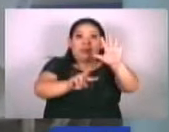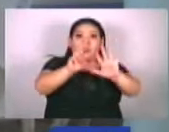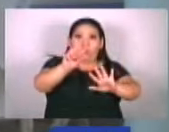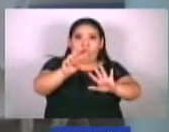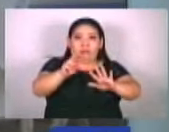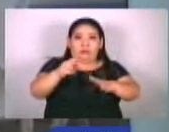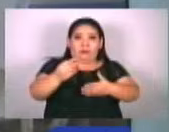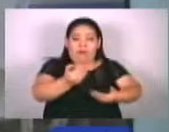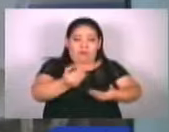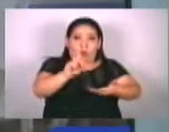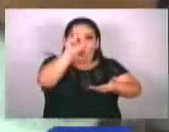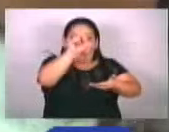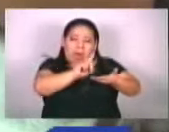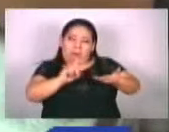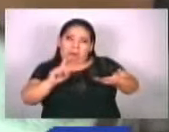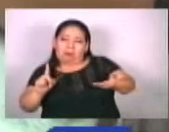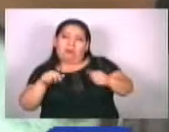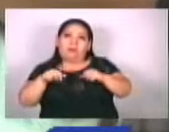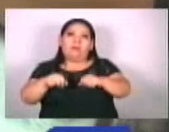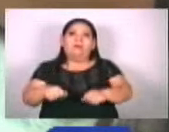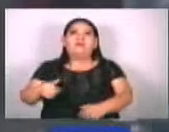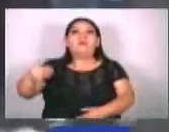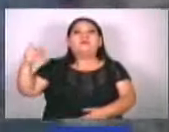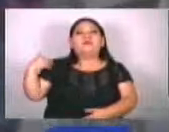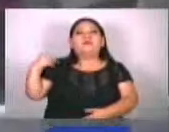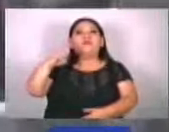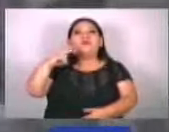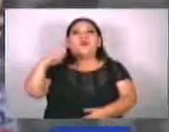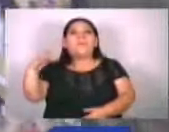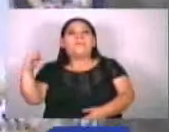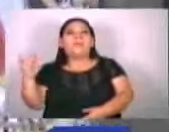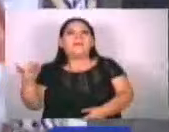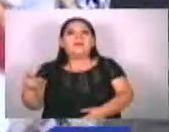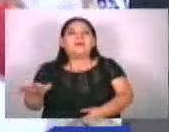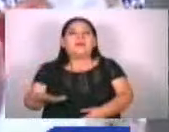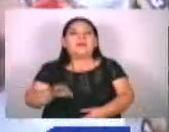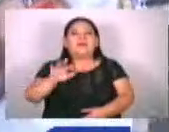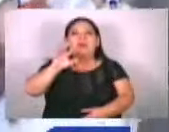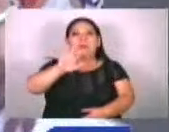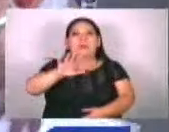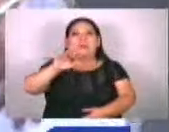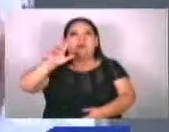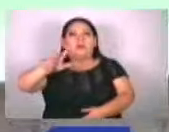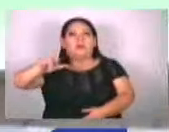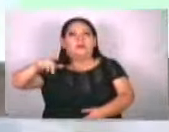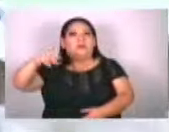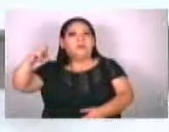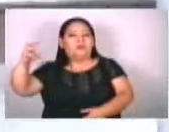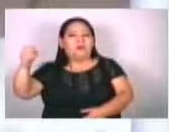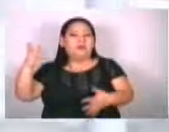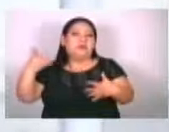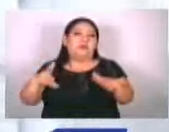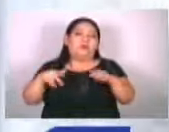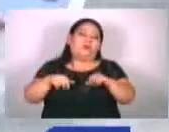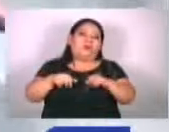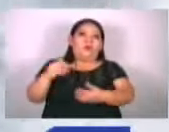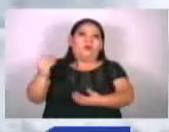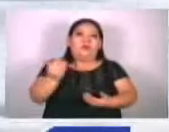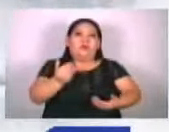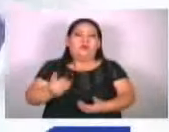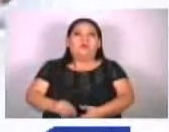bebés nace muertos. Desde el año 2000, se estima que 53 millones han nacido muertos y más